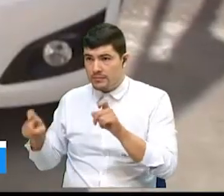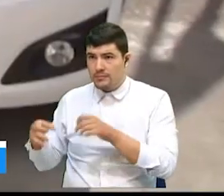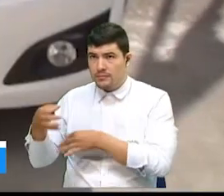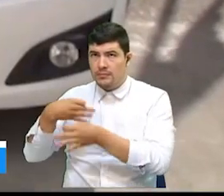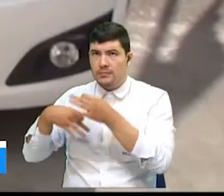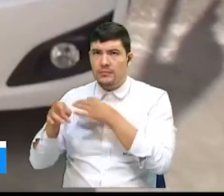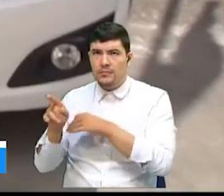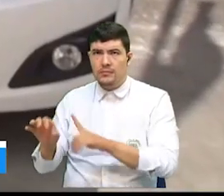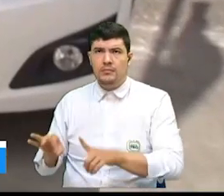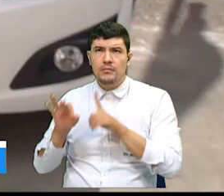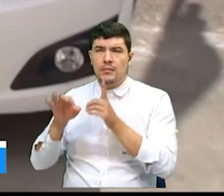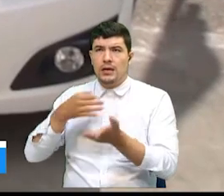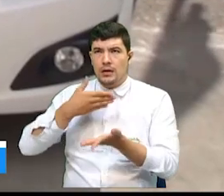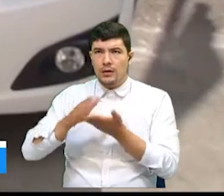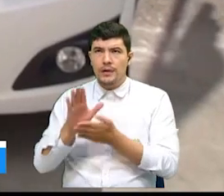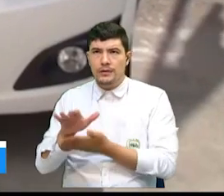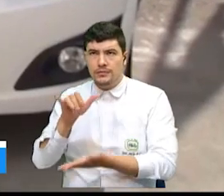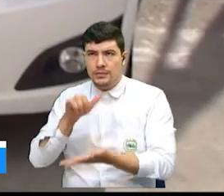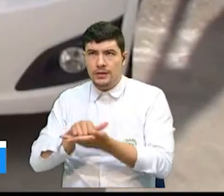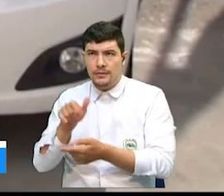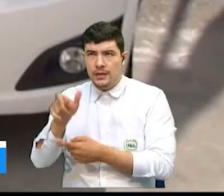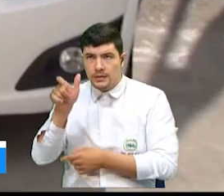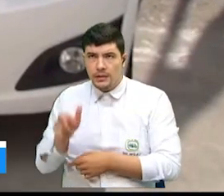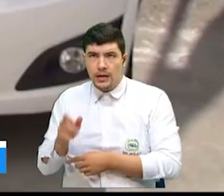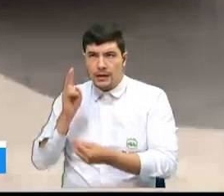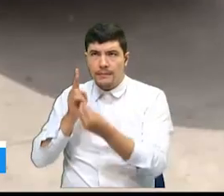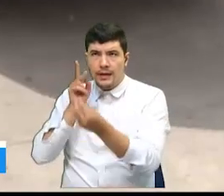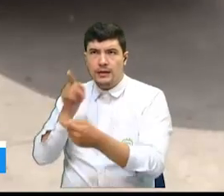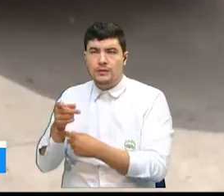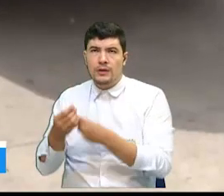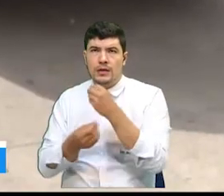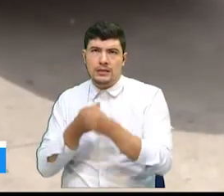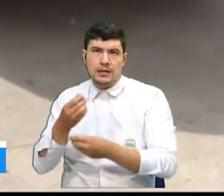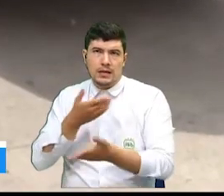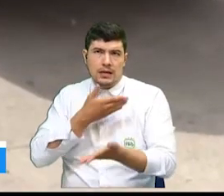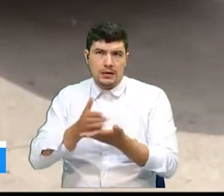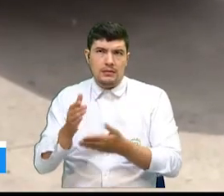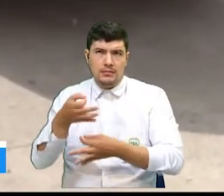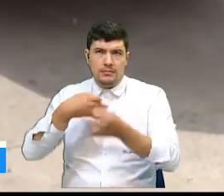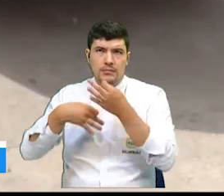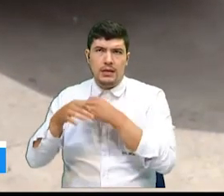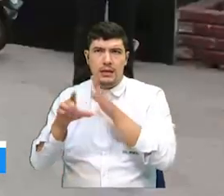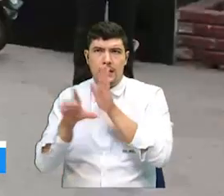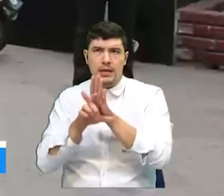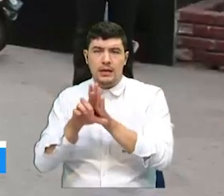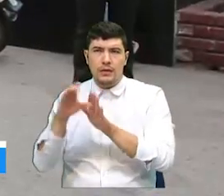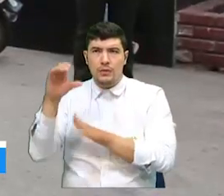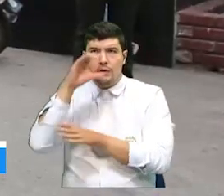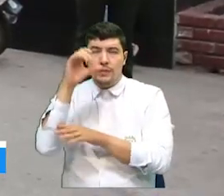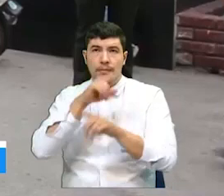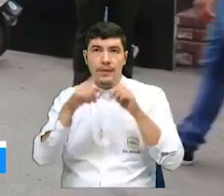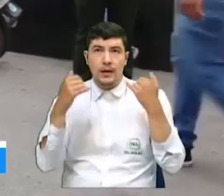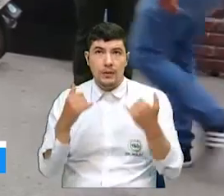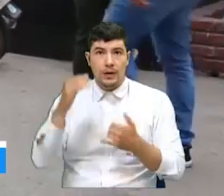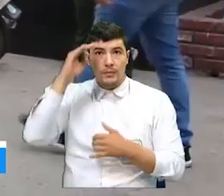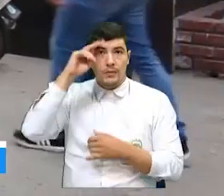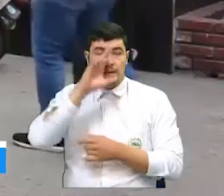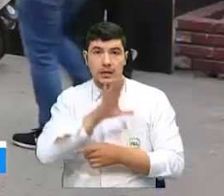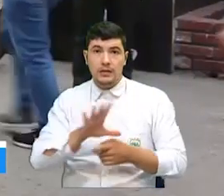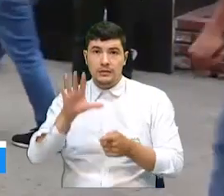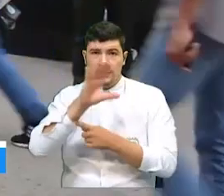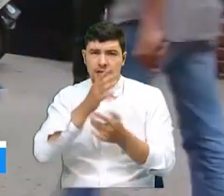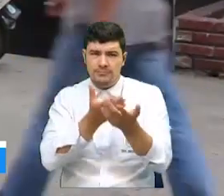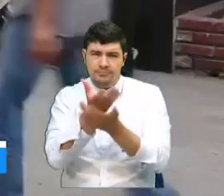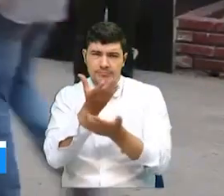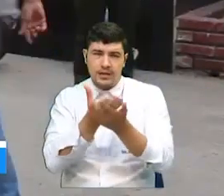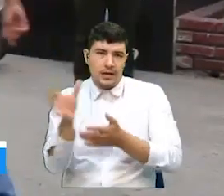una exitosa compra por parte de la víctima, quien comete el delito de recepción ante la ley colombiana. La Policía Nacional da